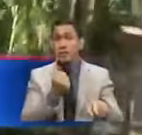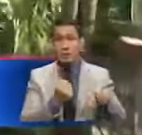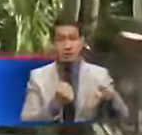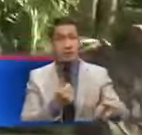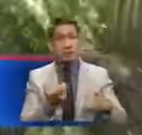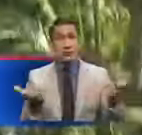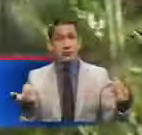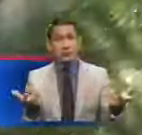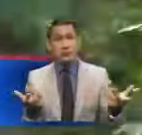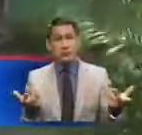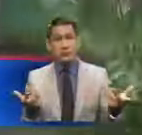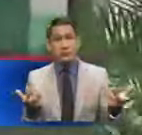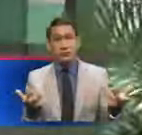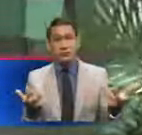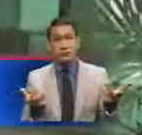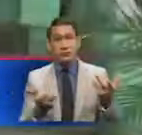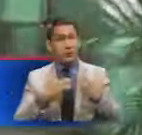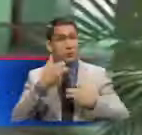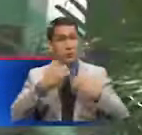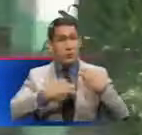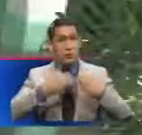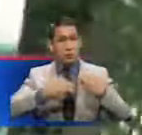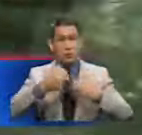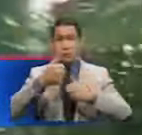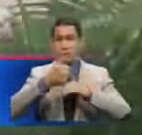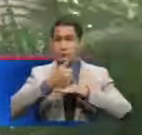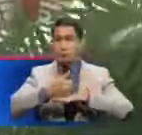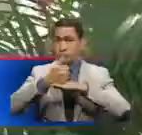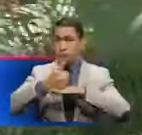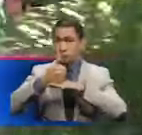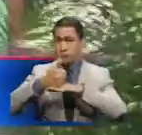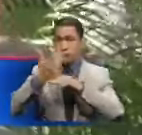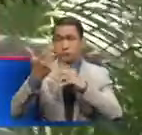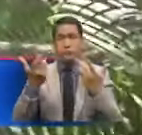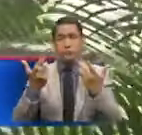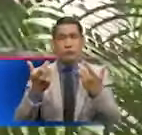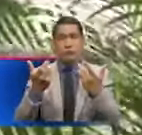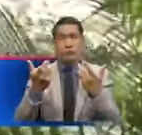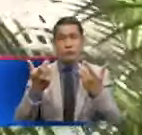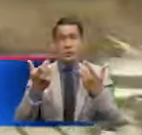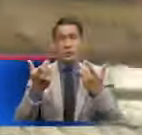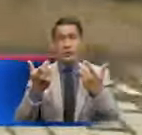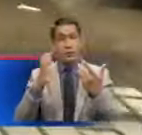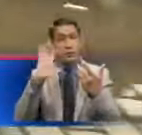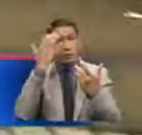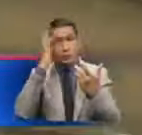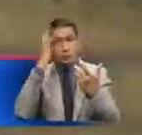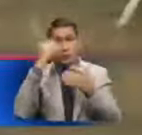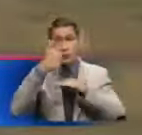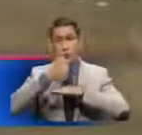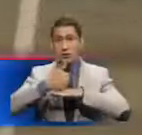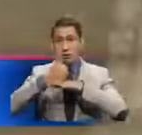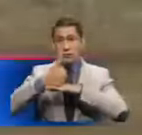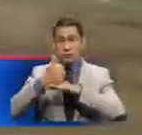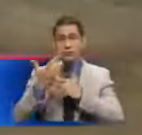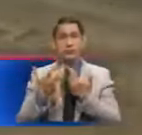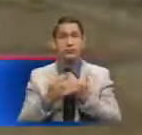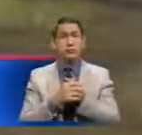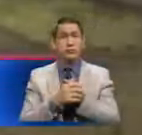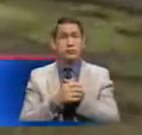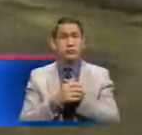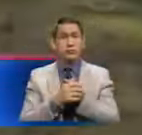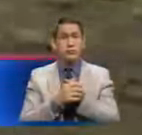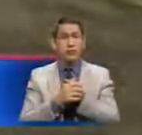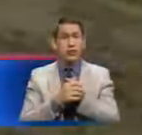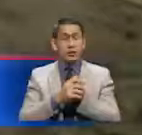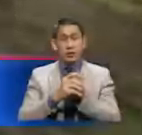necesitan que las autoridades de salud y las autoridades de aquí del cantón se preocupen. El dengue, el